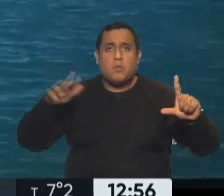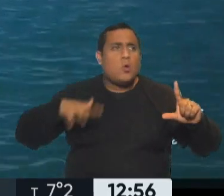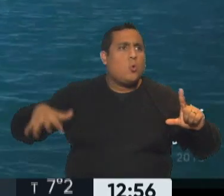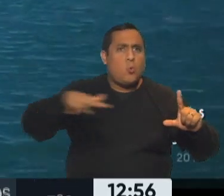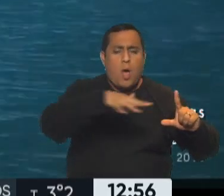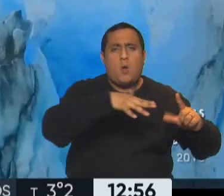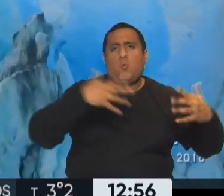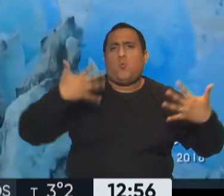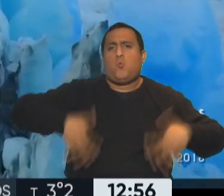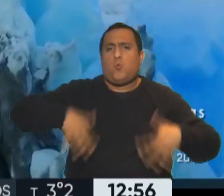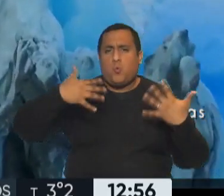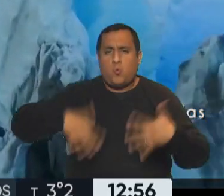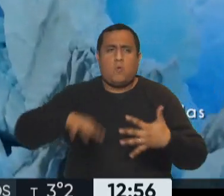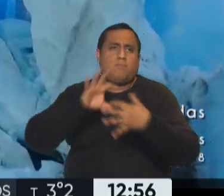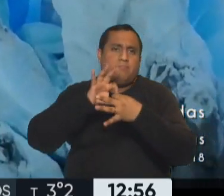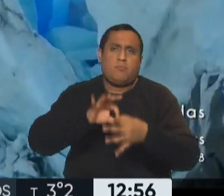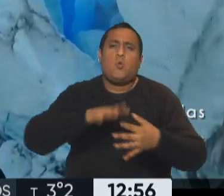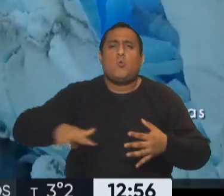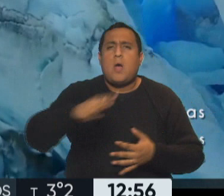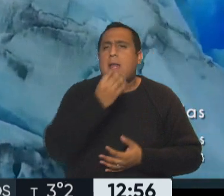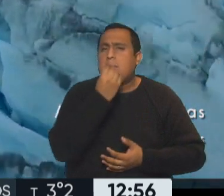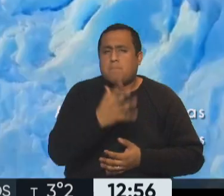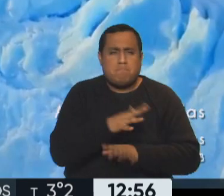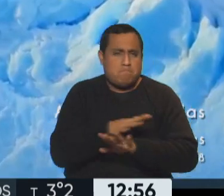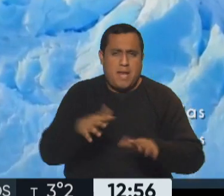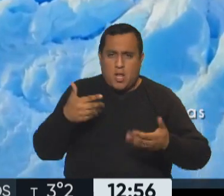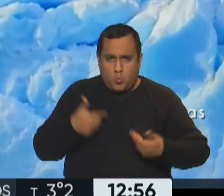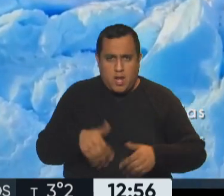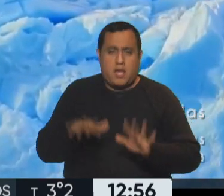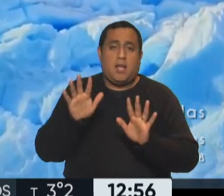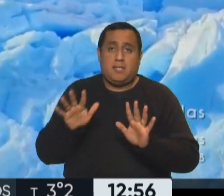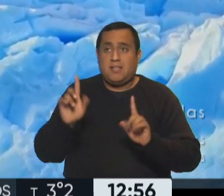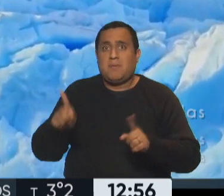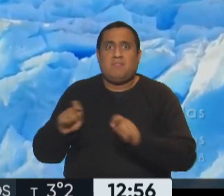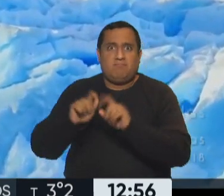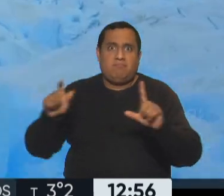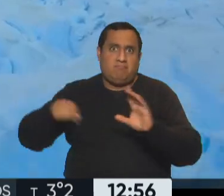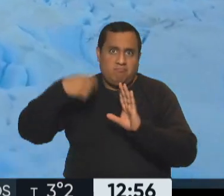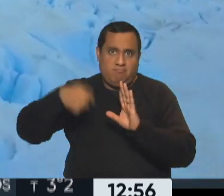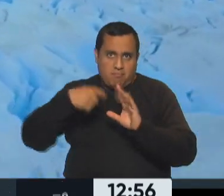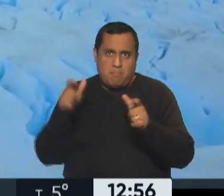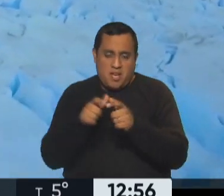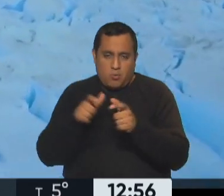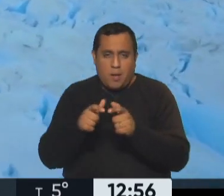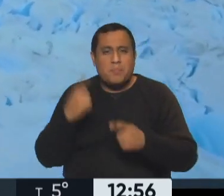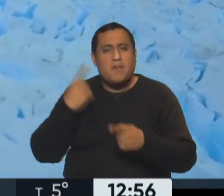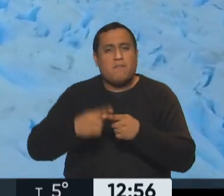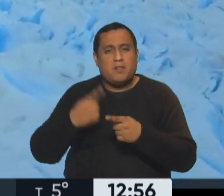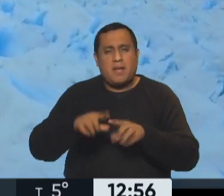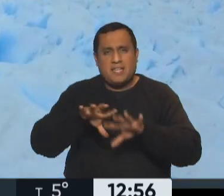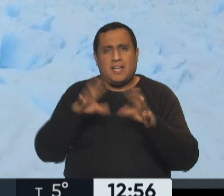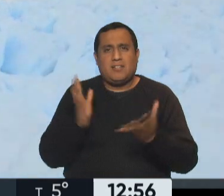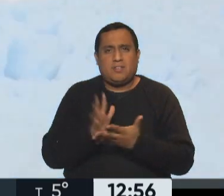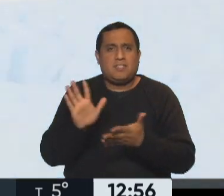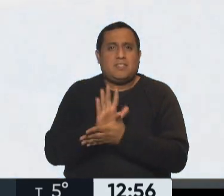en cuanto a lo que tiene que ver con bellezas naturales acompañadas con proyección cinematográfica. Arrancamos con el Festival Internacional de Cine